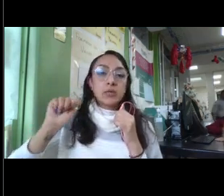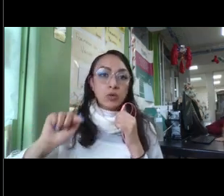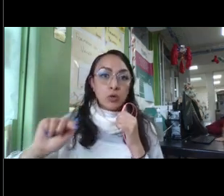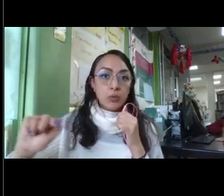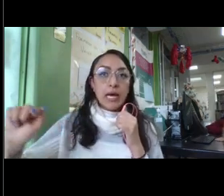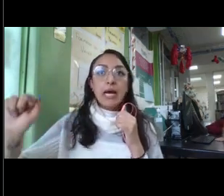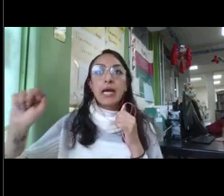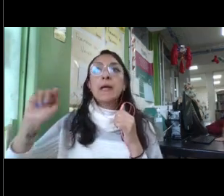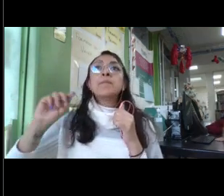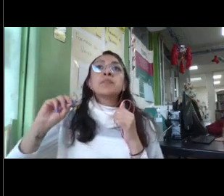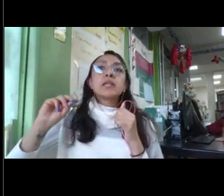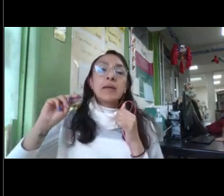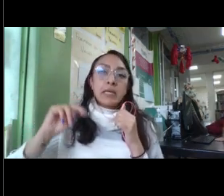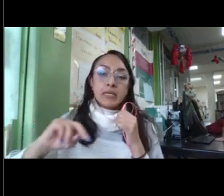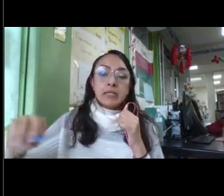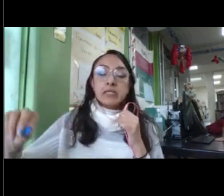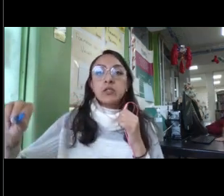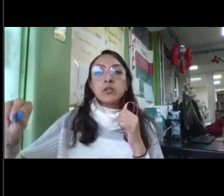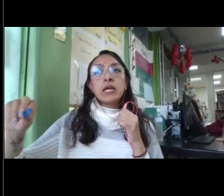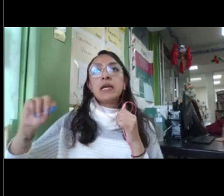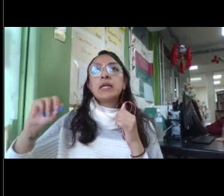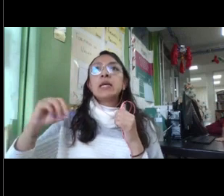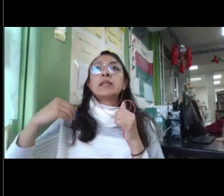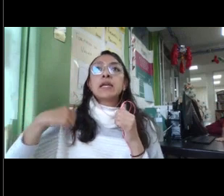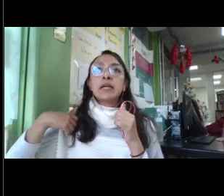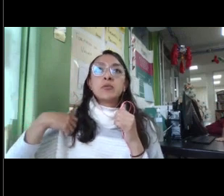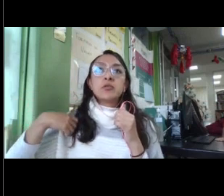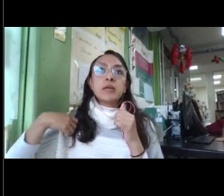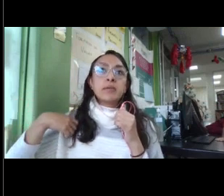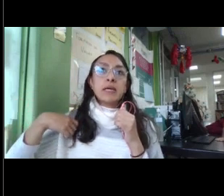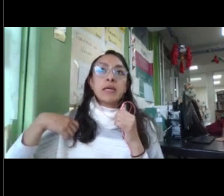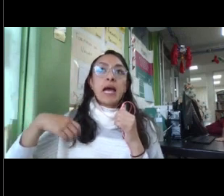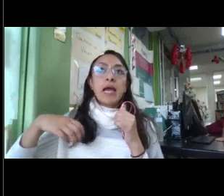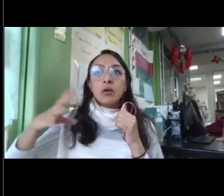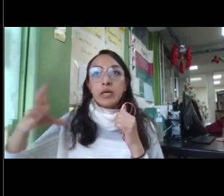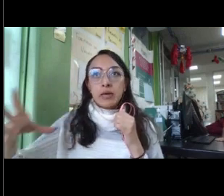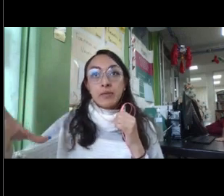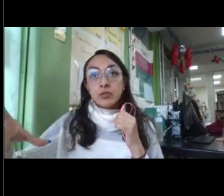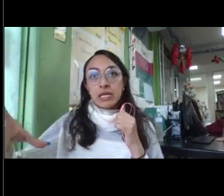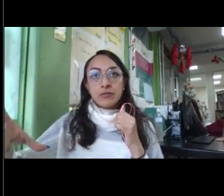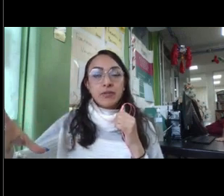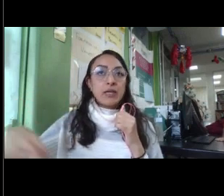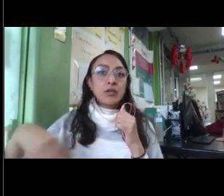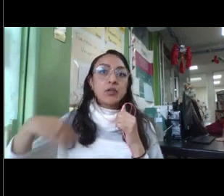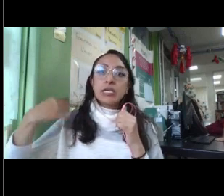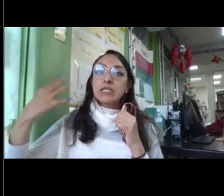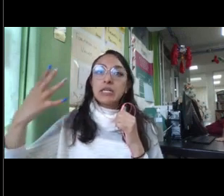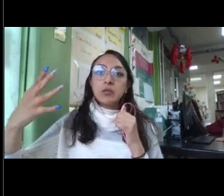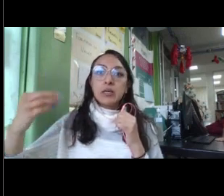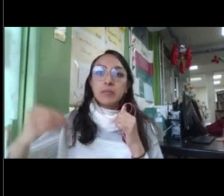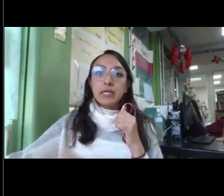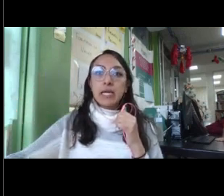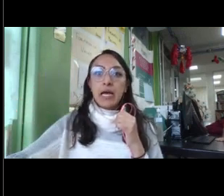el movimiento corporal, la mirada intencional, tenemos también algo a lo que llamamos clasificadores, tenemos también